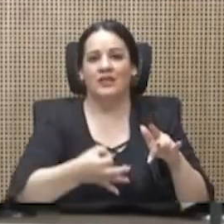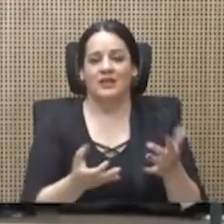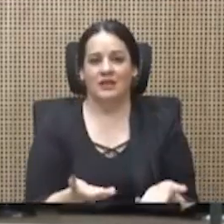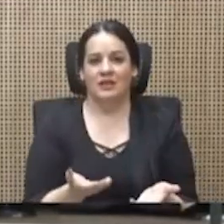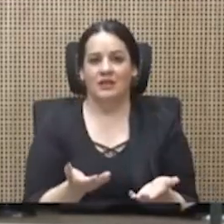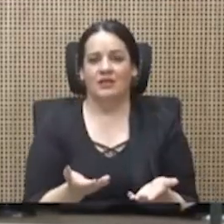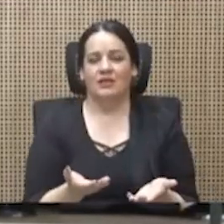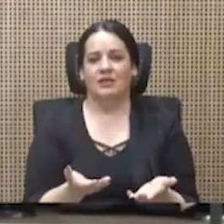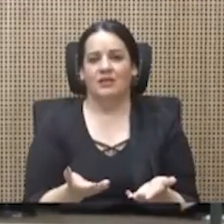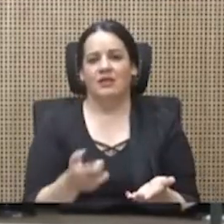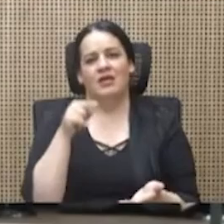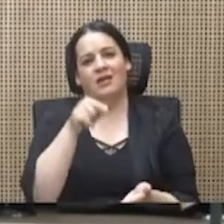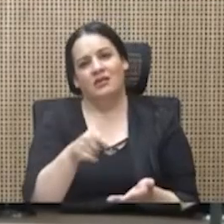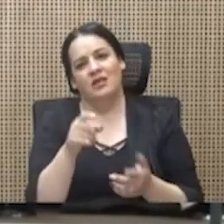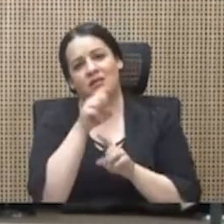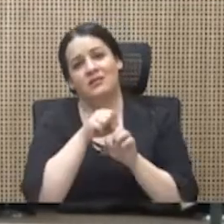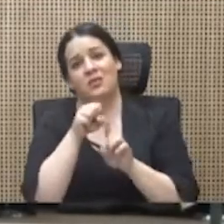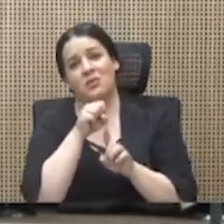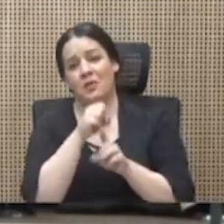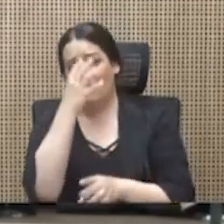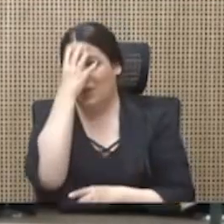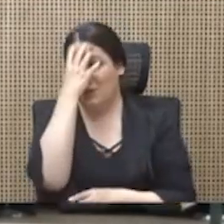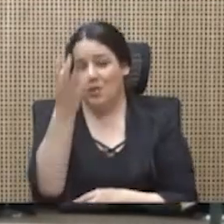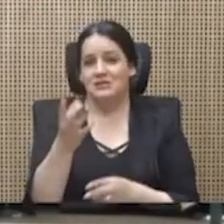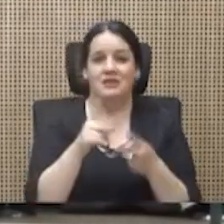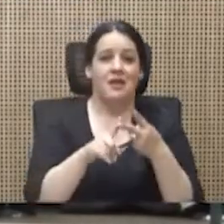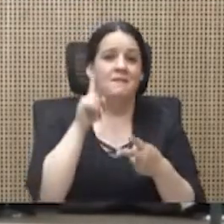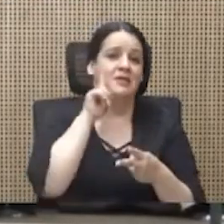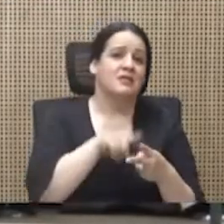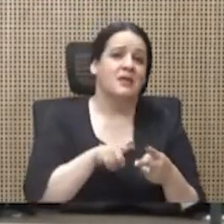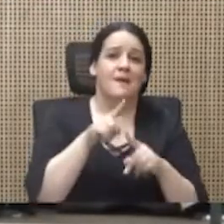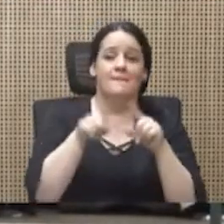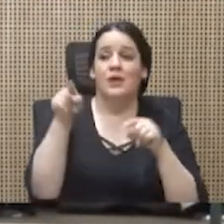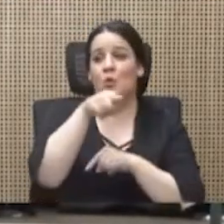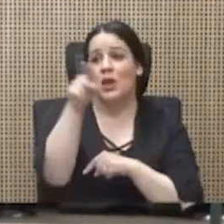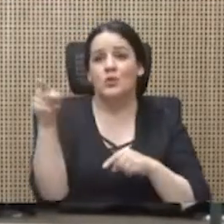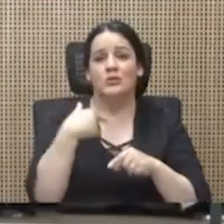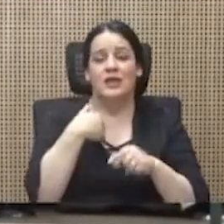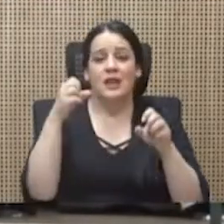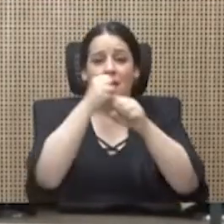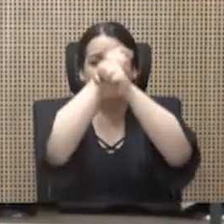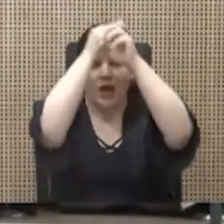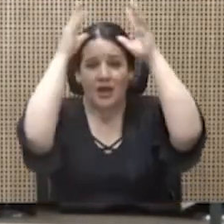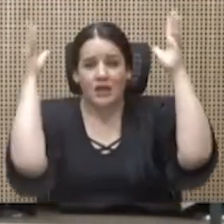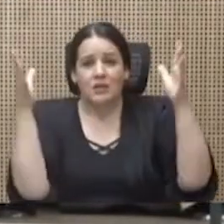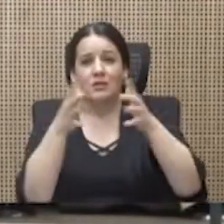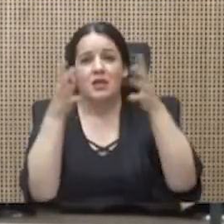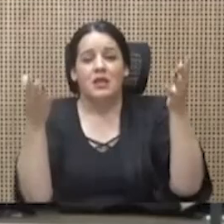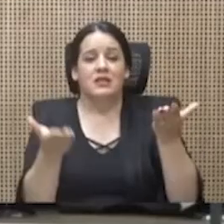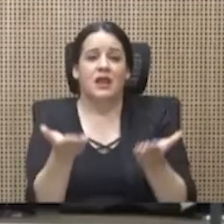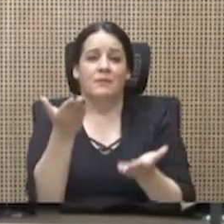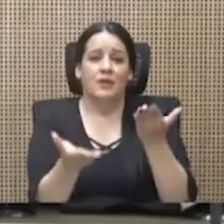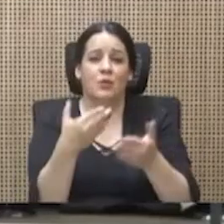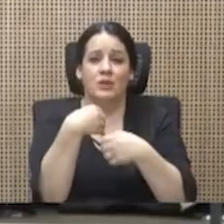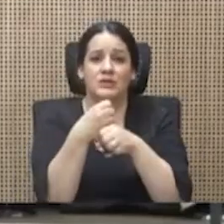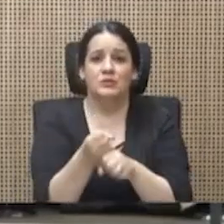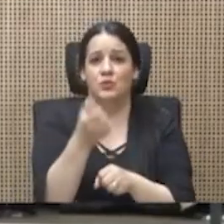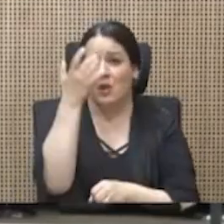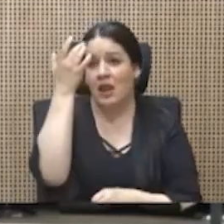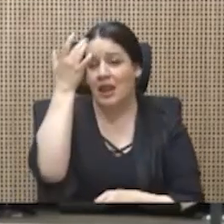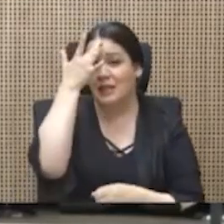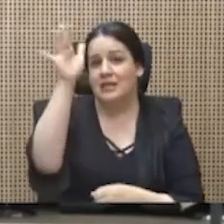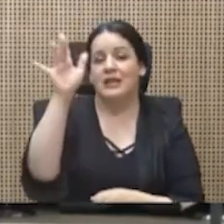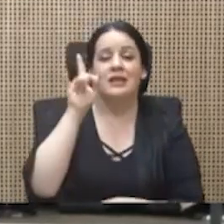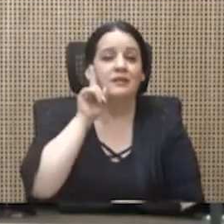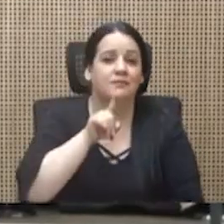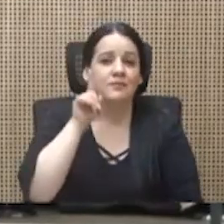la vergüenza y la mentira, ¿verdad? Bueno, como tienen tanta imaginación, probablemente pudieron haber dicho que lo hizo la inteligencia artificial,